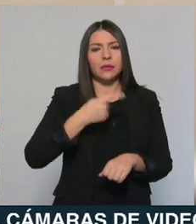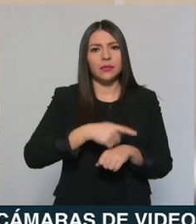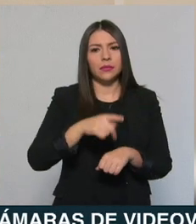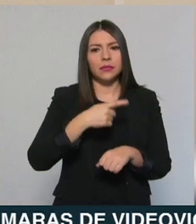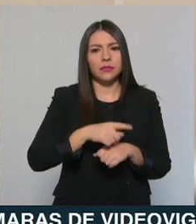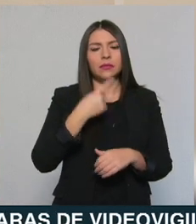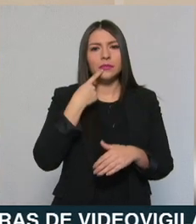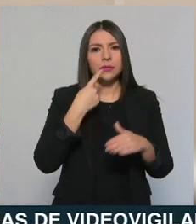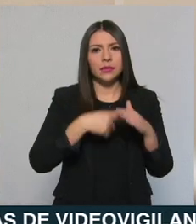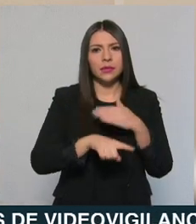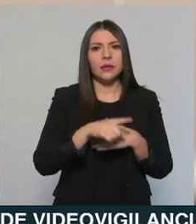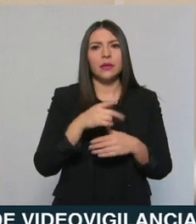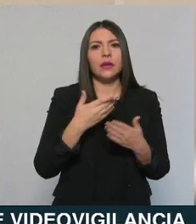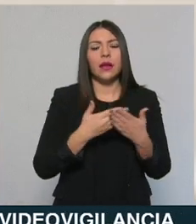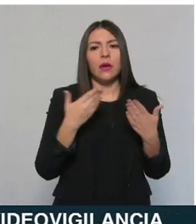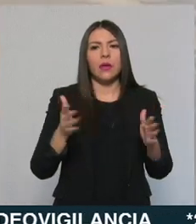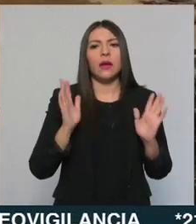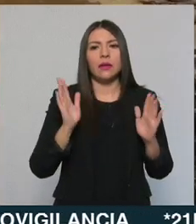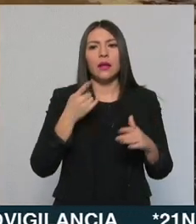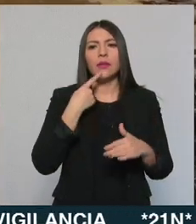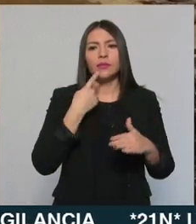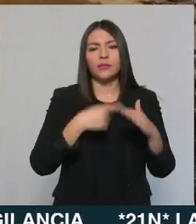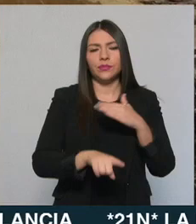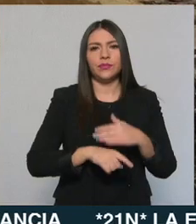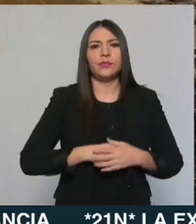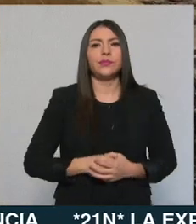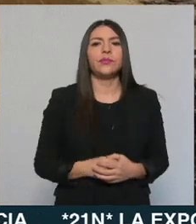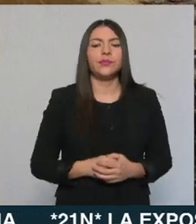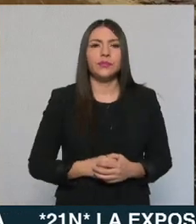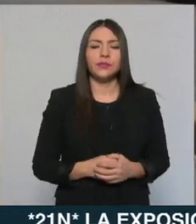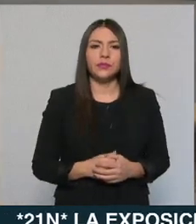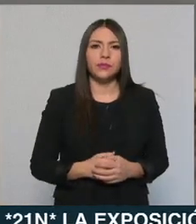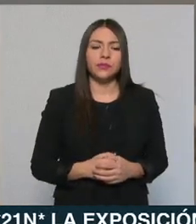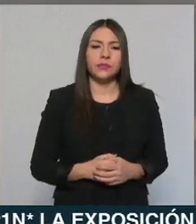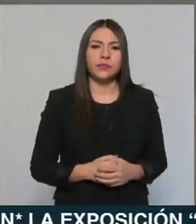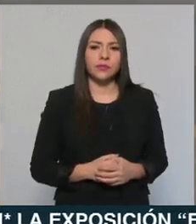hizo una denuncia. Iraíz Morquecho, 21 Noticias.